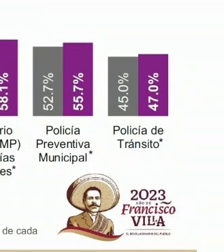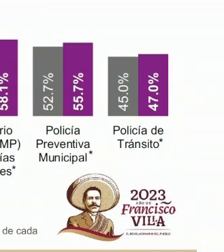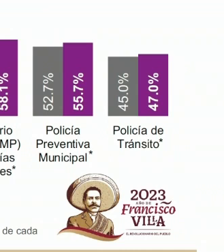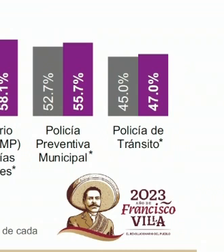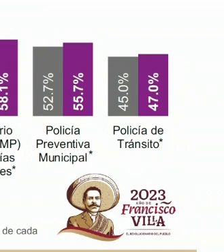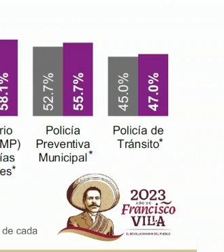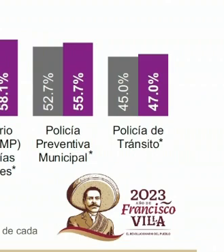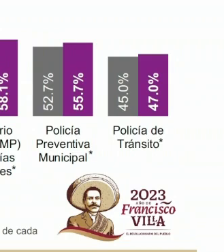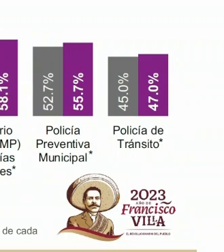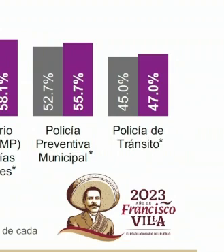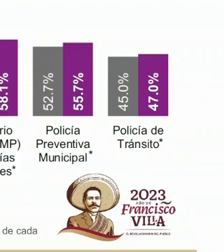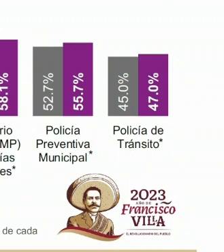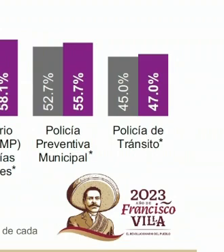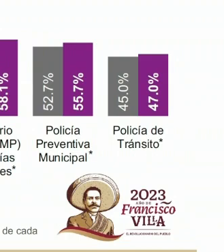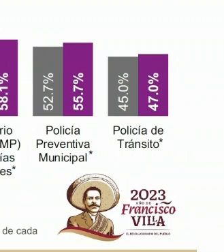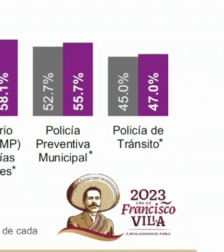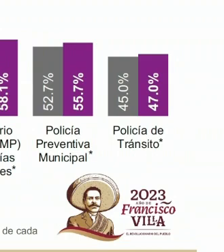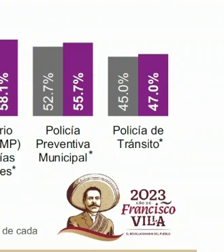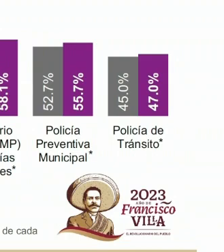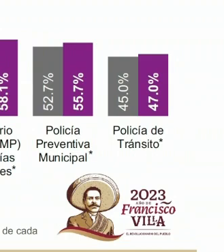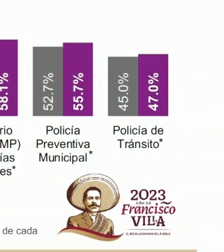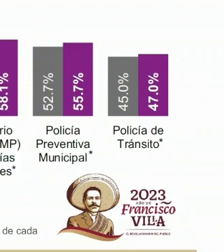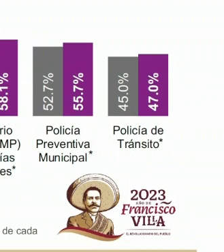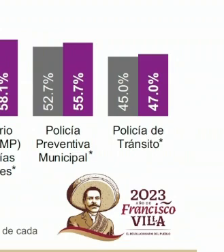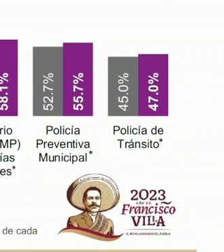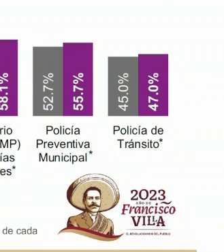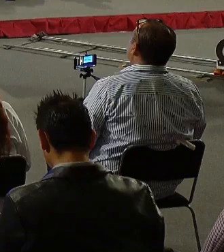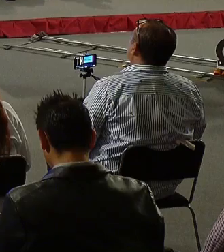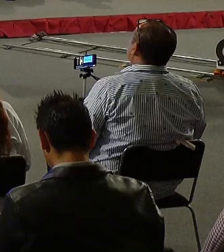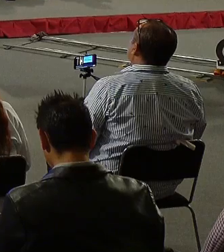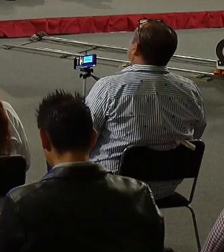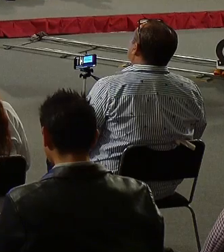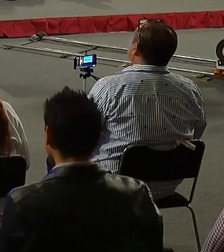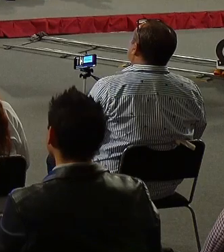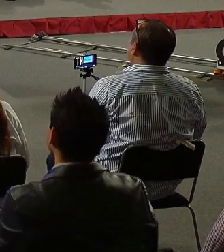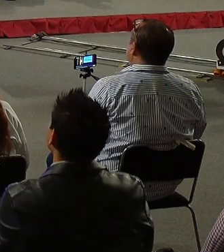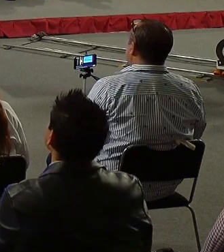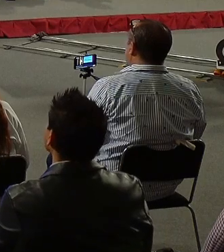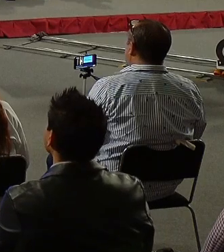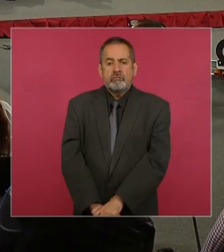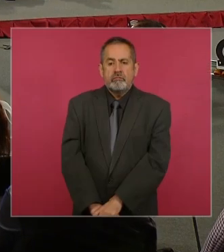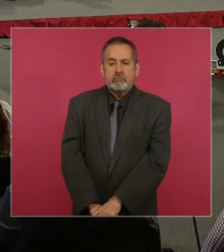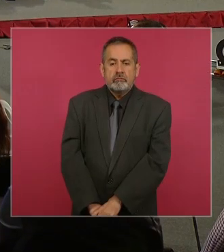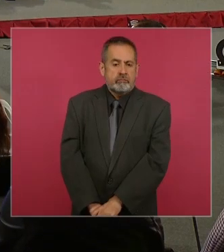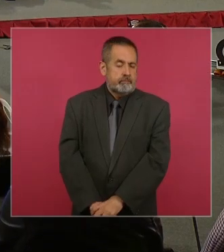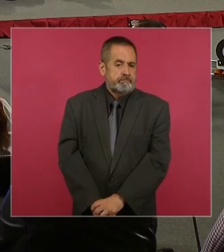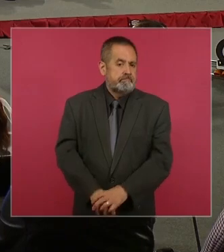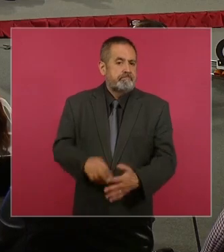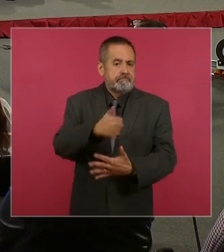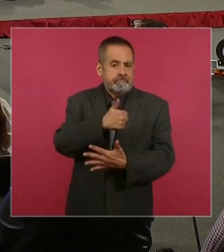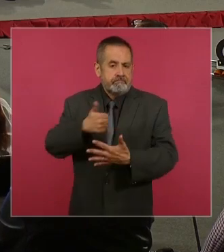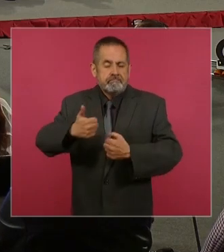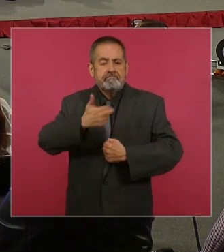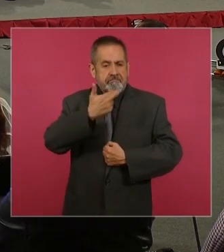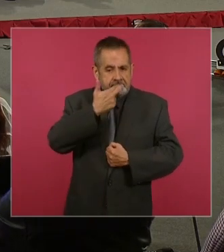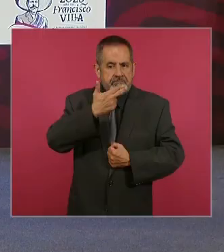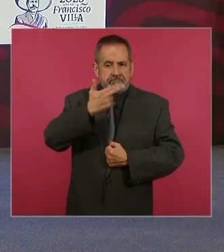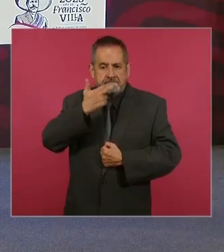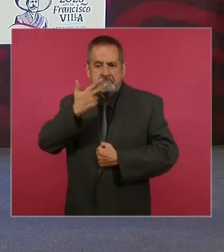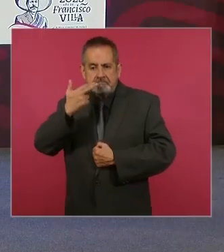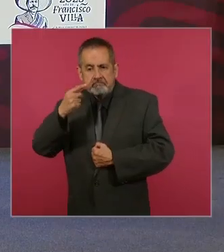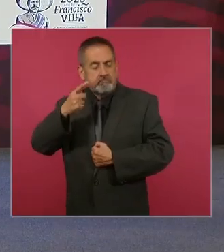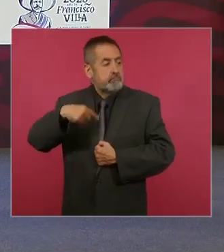Policía de Tránsito, que alcanza el 47%. Todos han ido mejorando relativamente la confianza